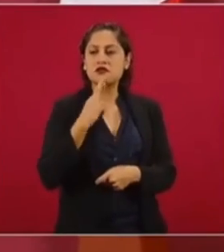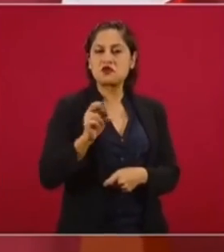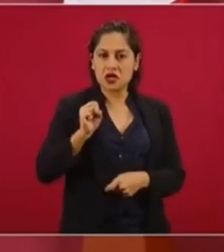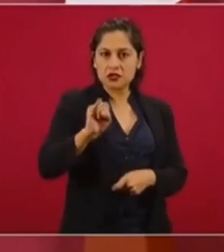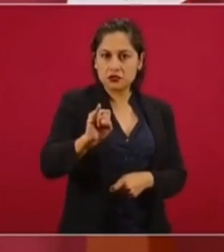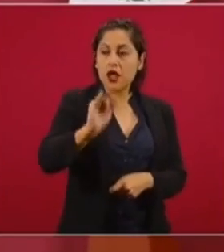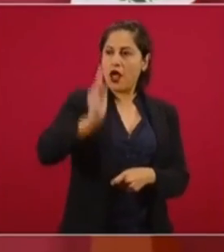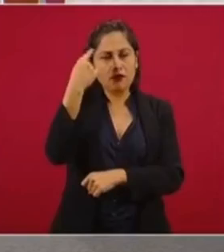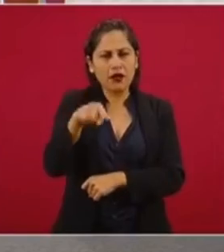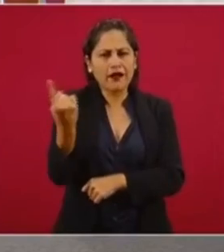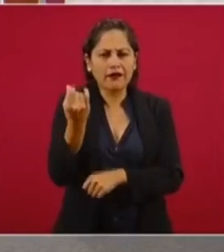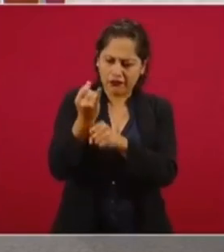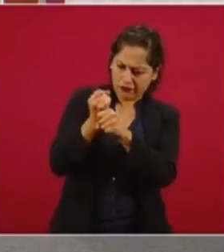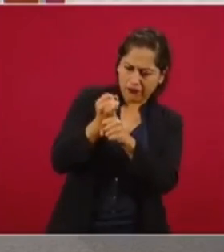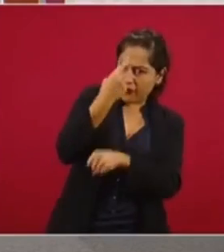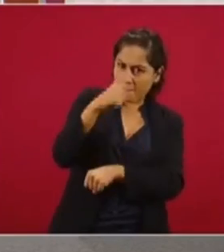acuerdo.